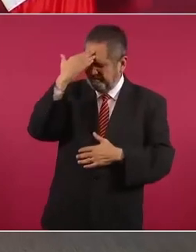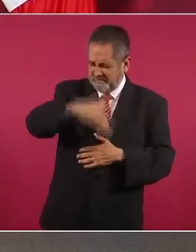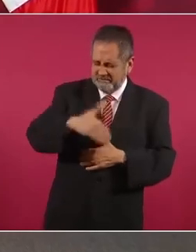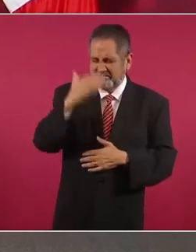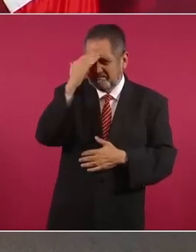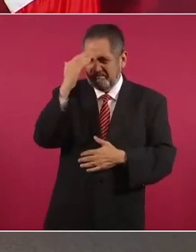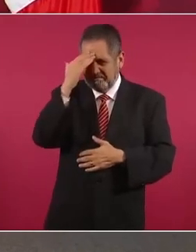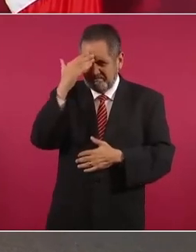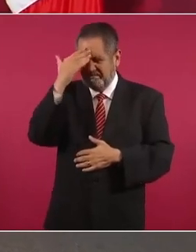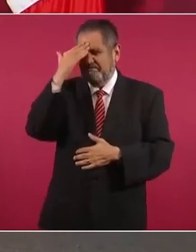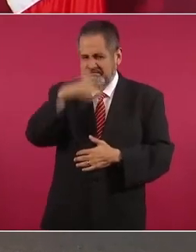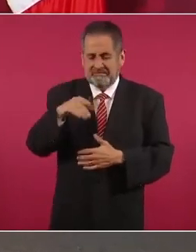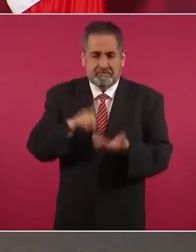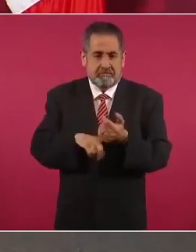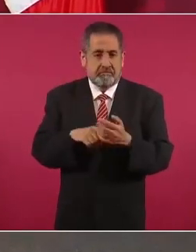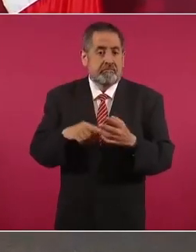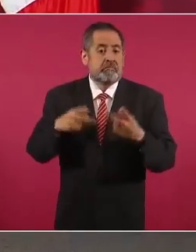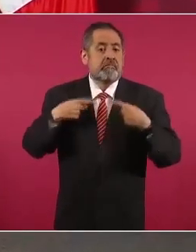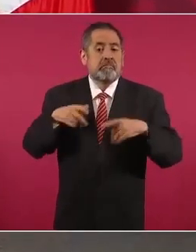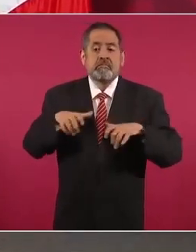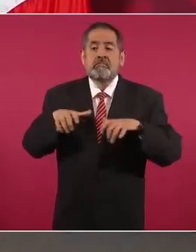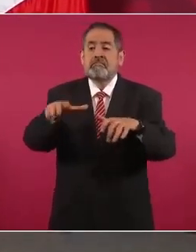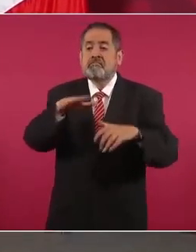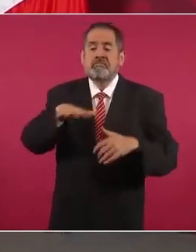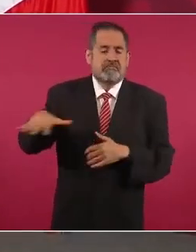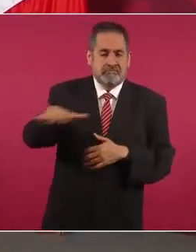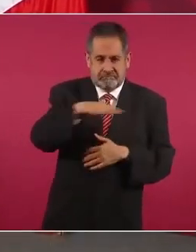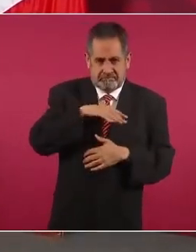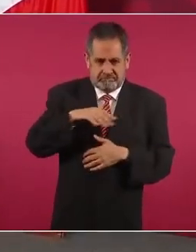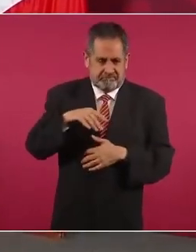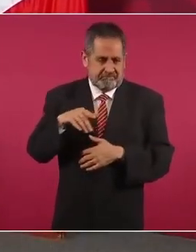El pueblo de México es de los pueblos